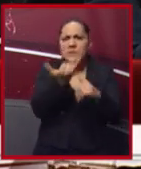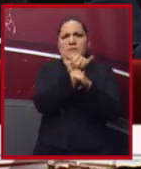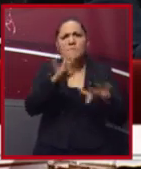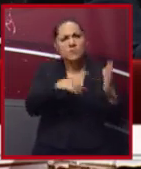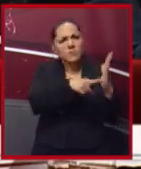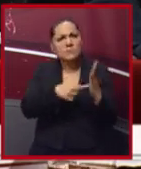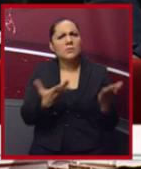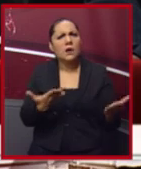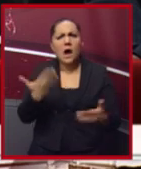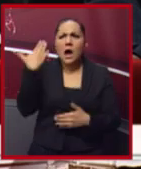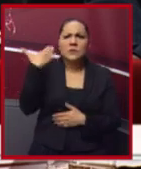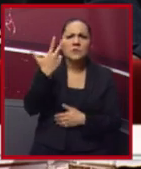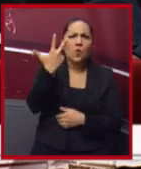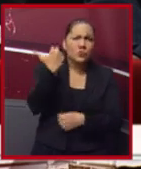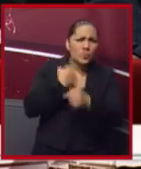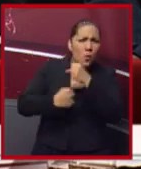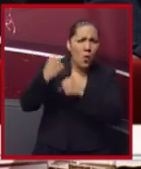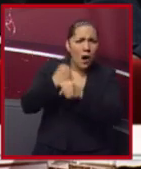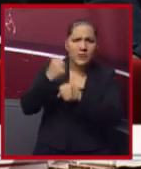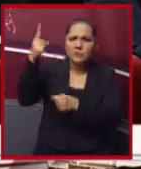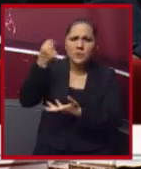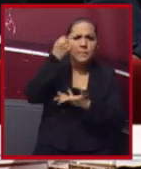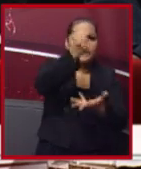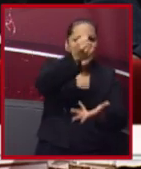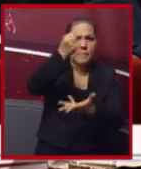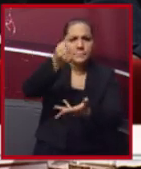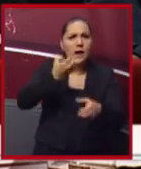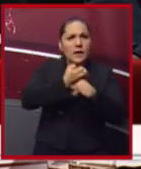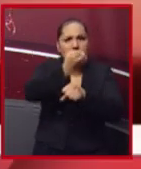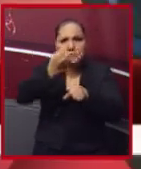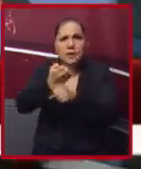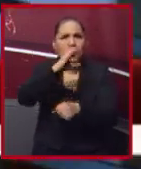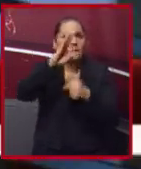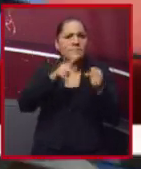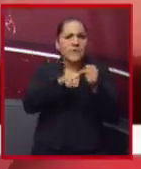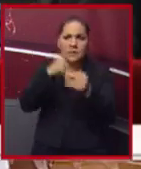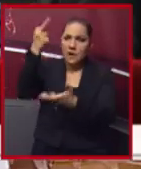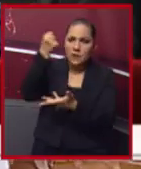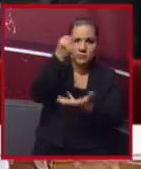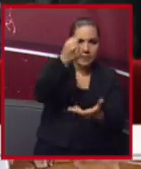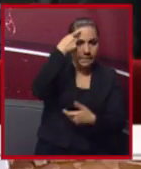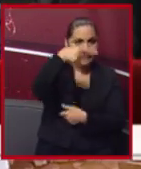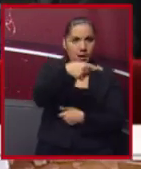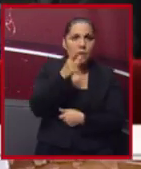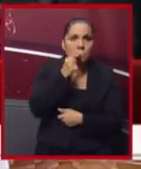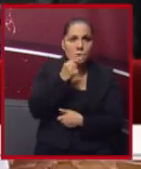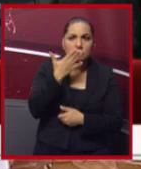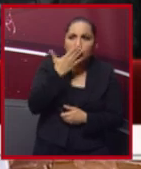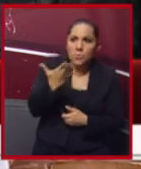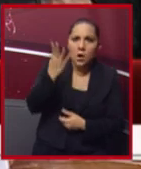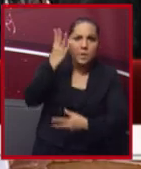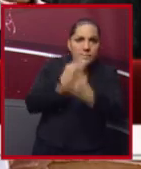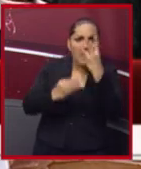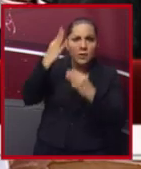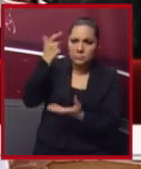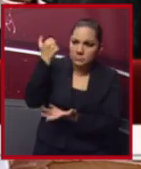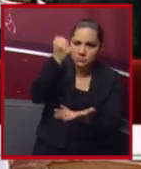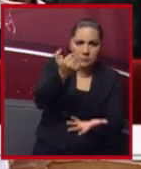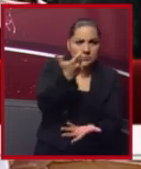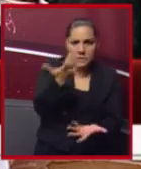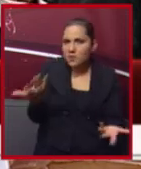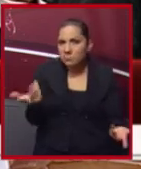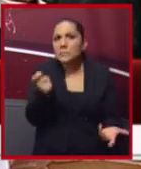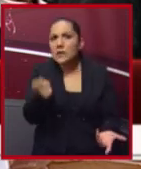durante 8 años a los estados y a la federación para preparar a policías? Si hay modificación al